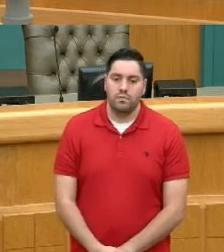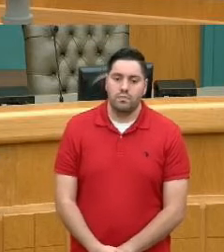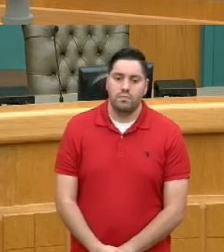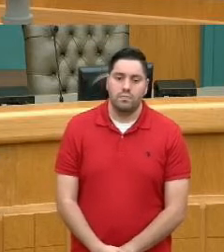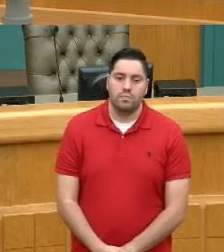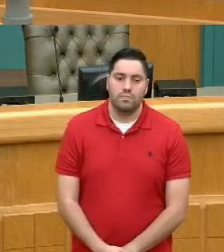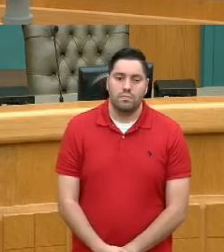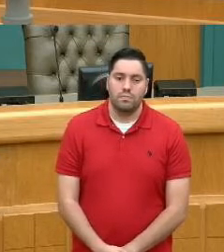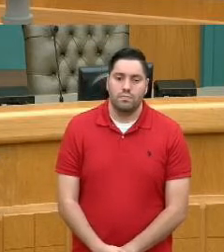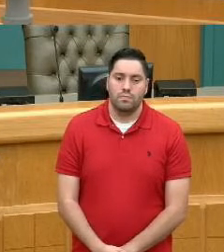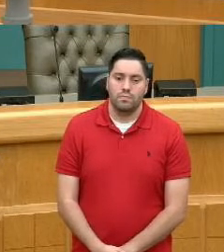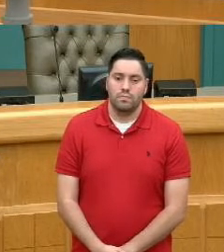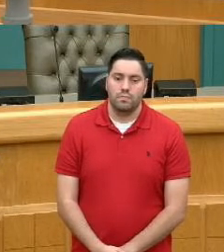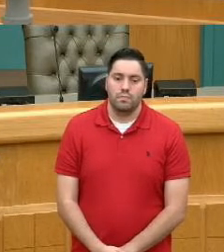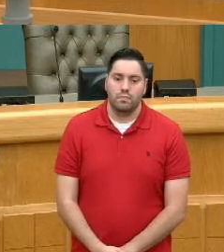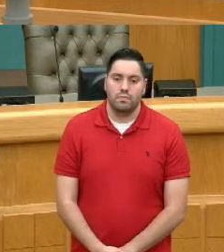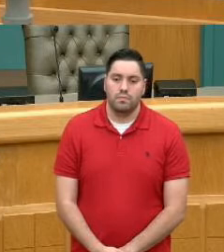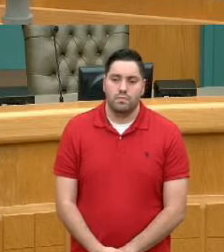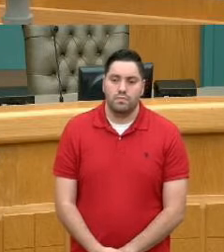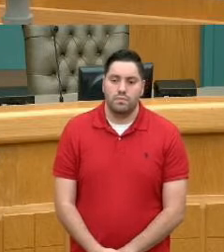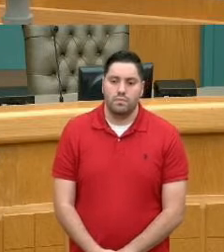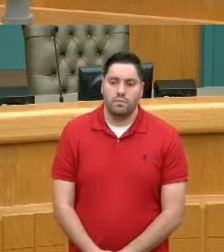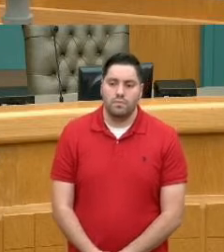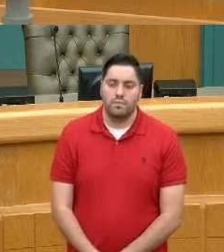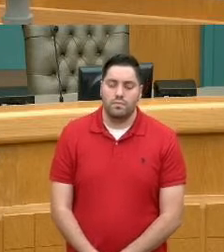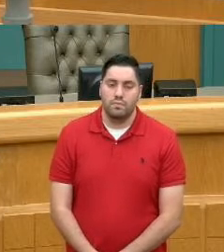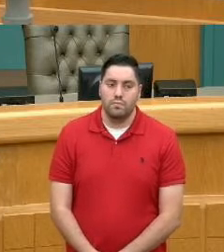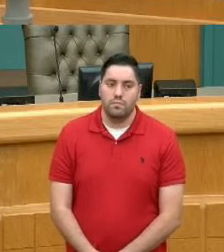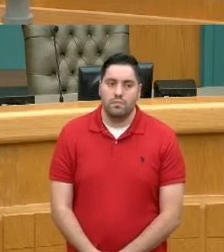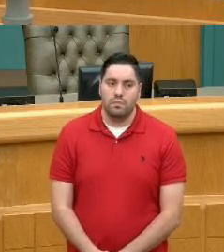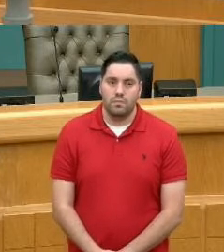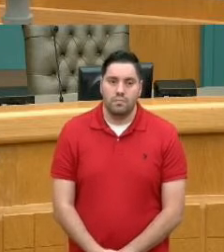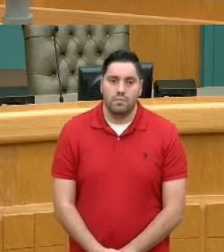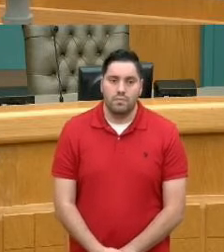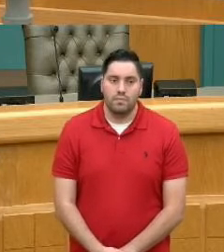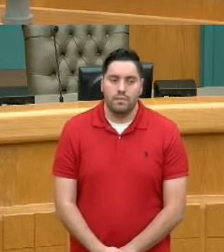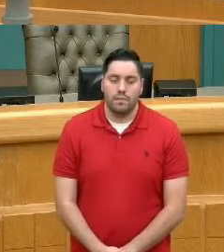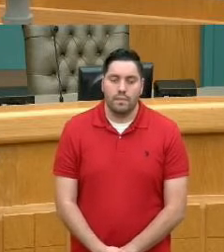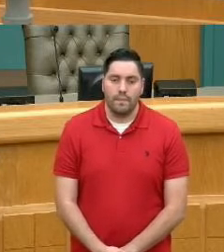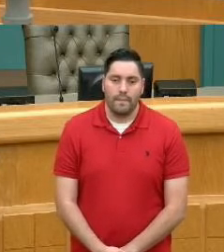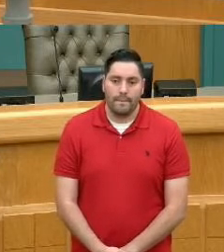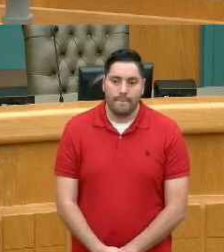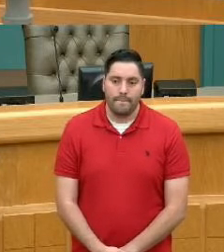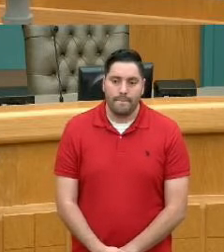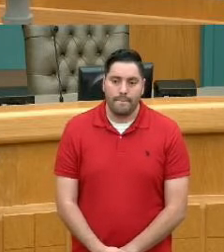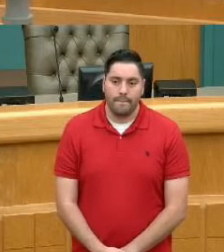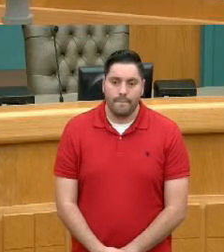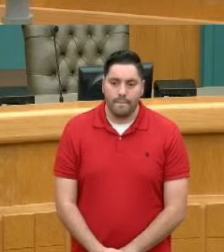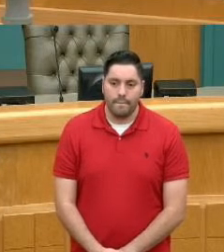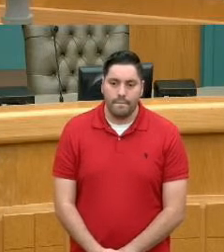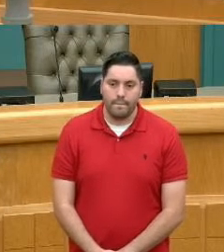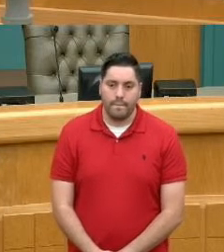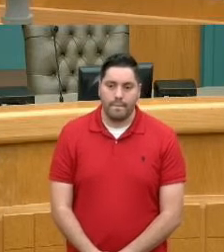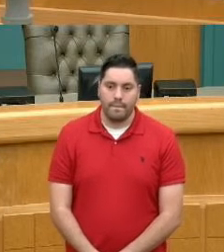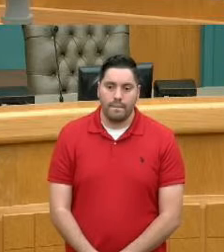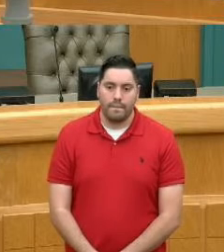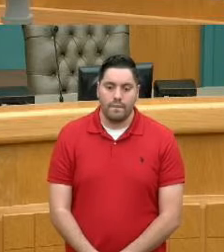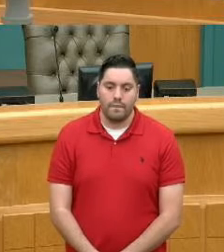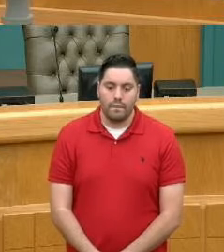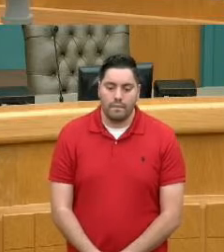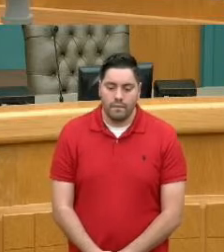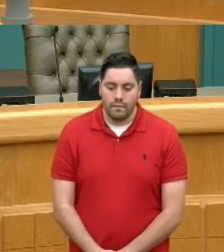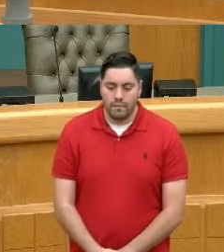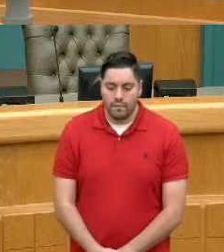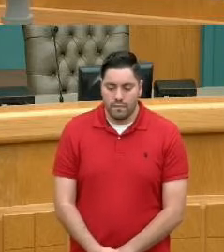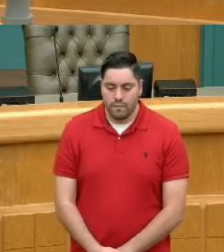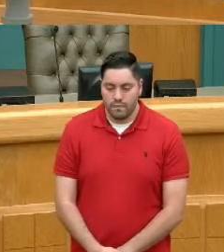son residentes de Robstown, 7 de Port Aransas y 11 son residentes de áreas rurales. 127 de los 256 casos